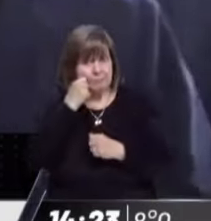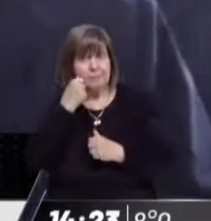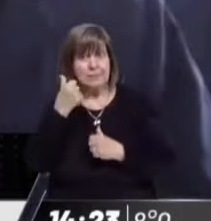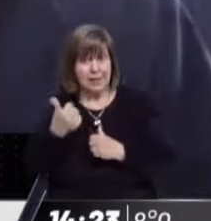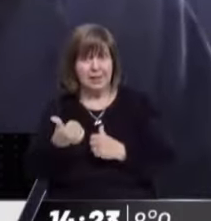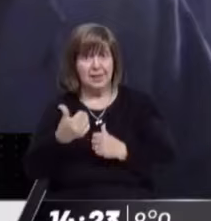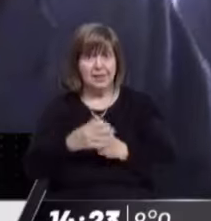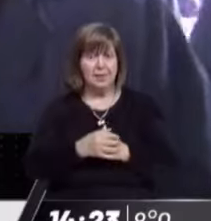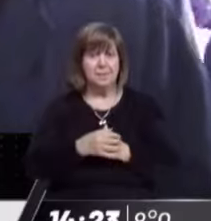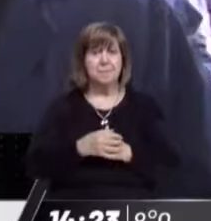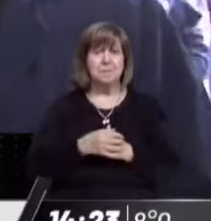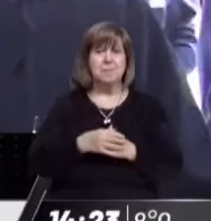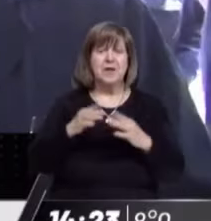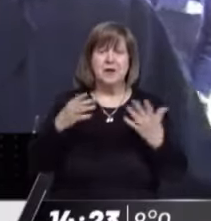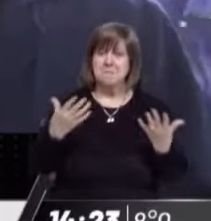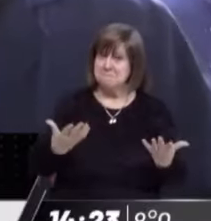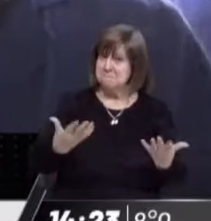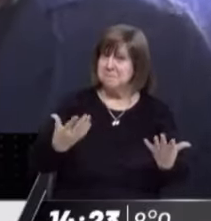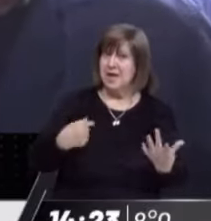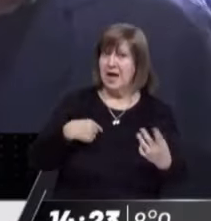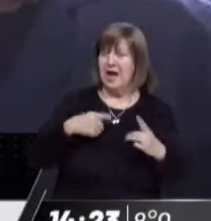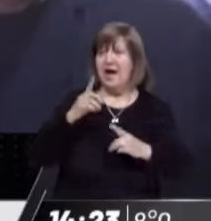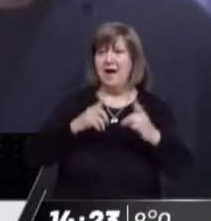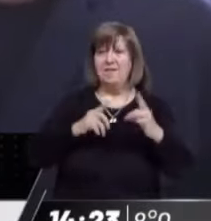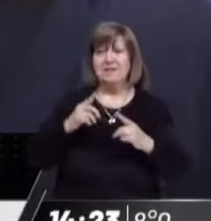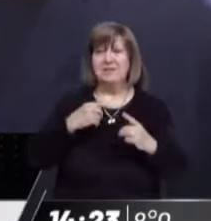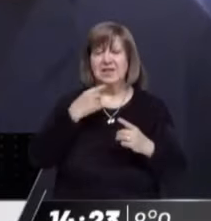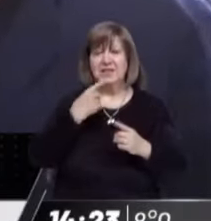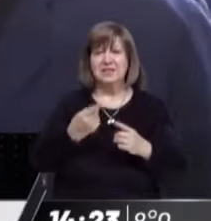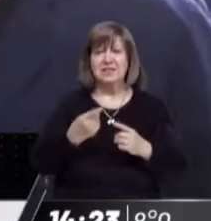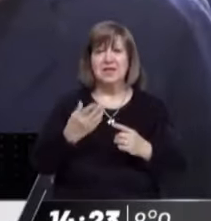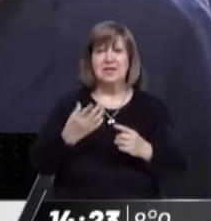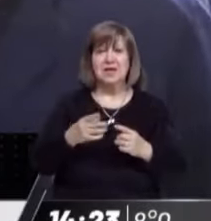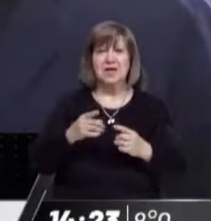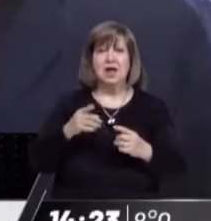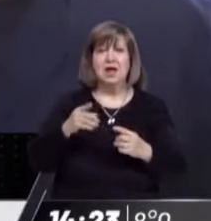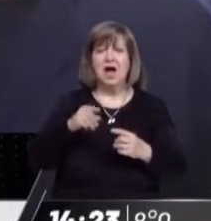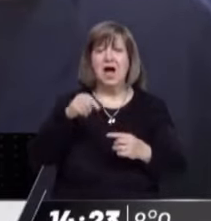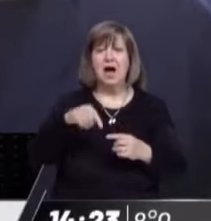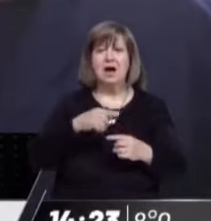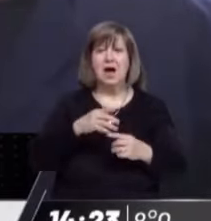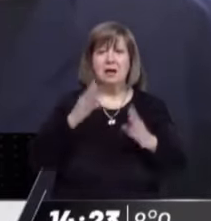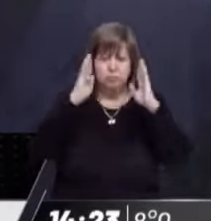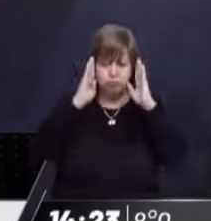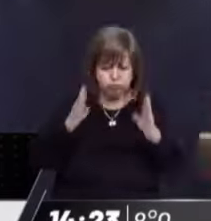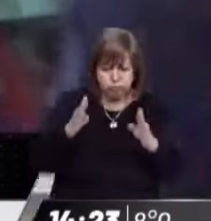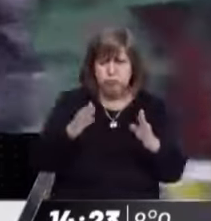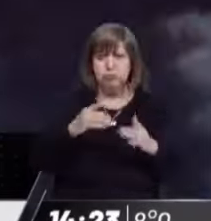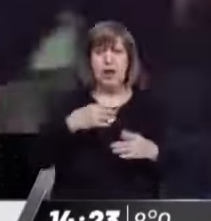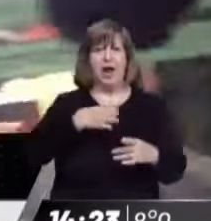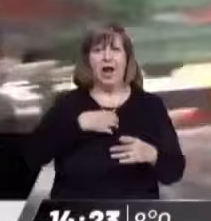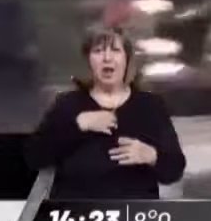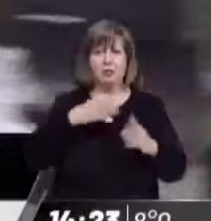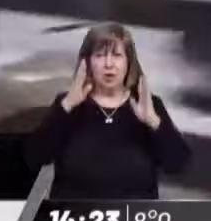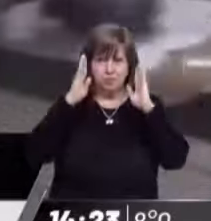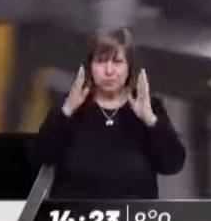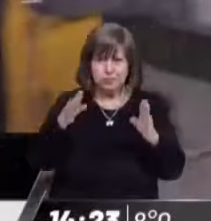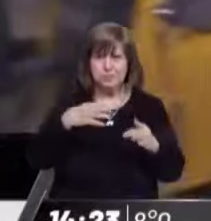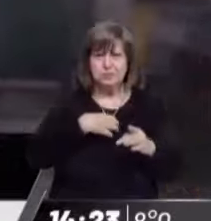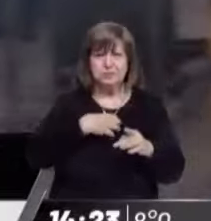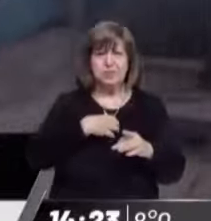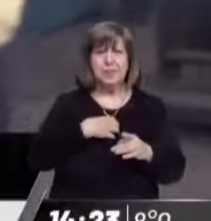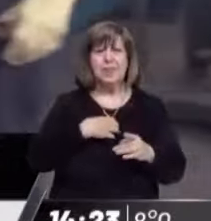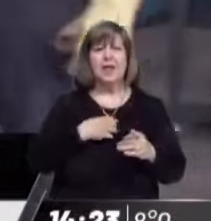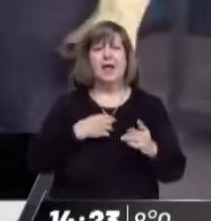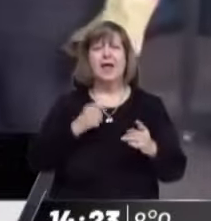la atención que ponen los chicos en una escuela que por ahí tenés que andar pidiendo disciplina, silencio. Los pibes están comprometidísimos. Los que laburaron en el auto